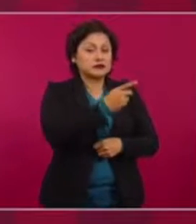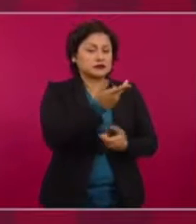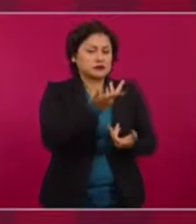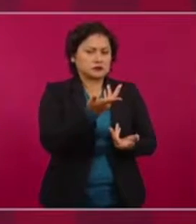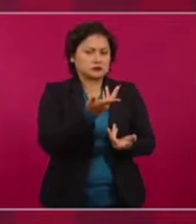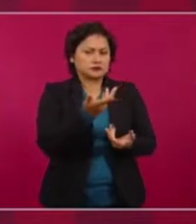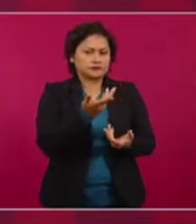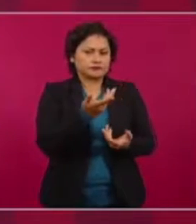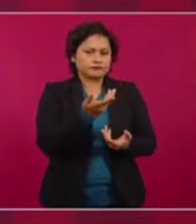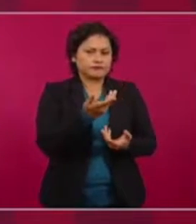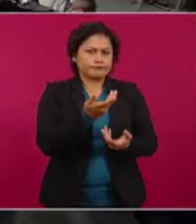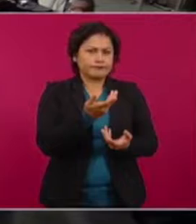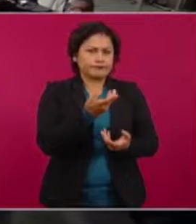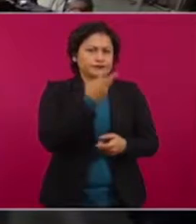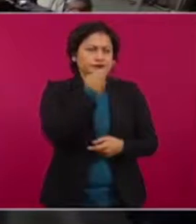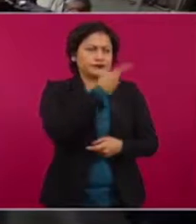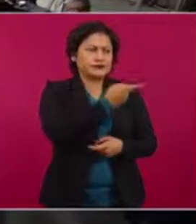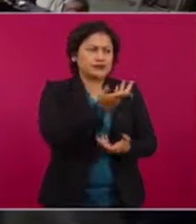en muchos problemas